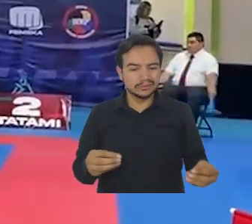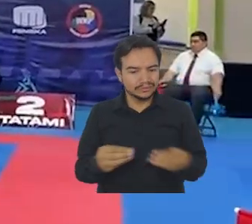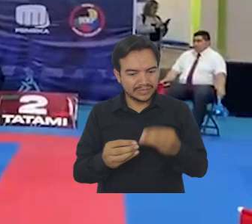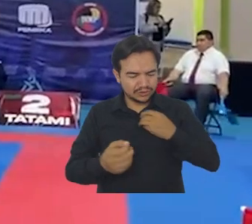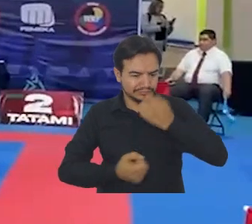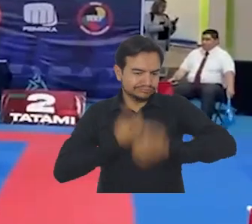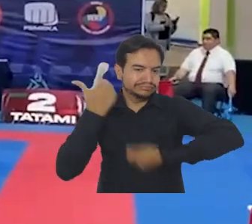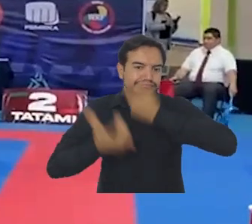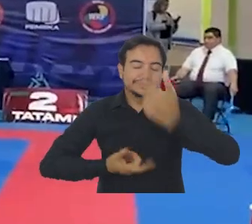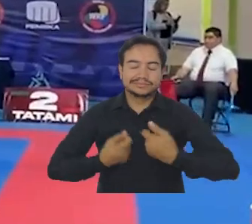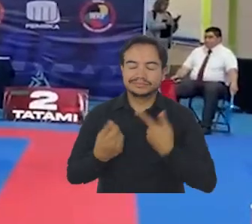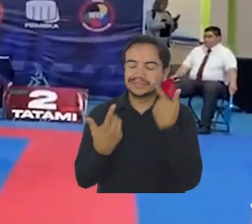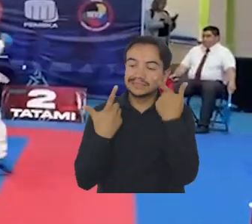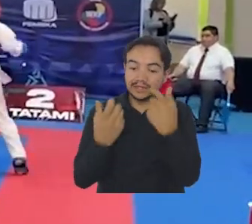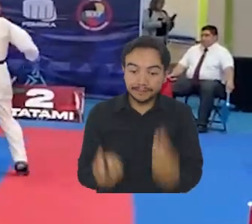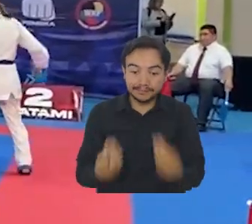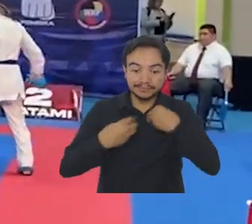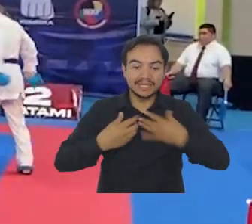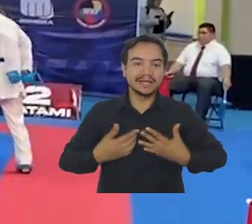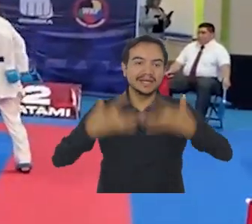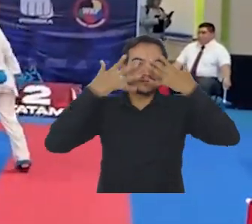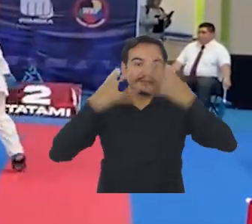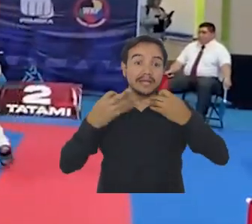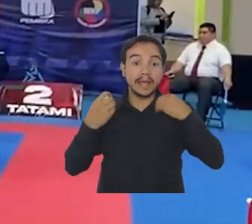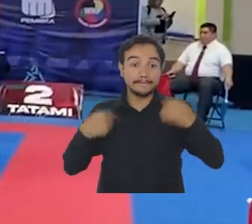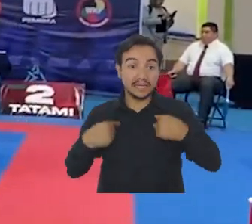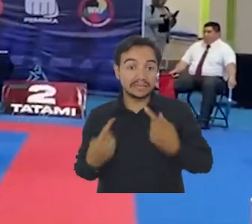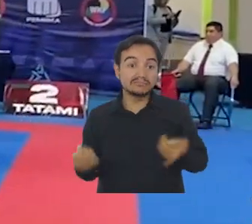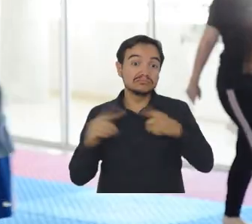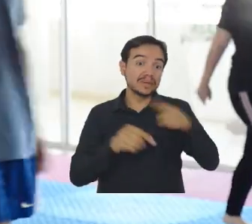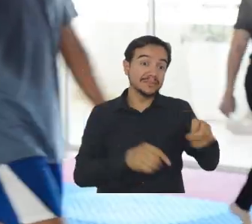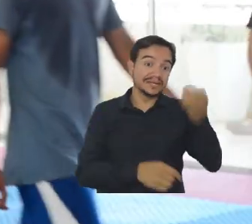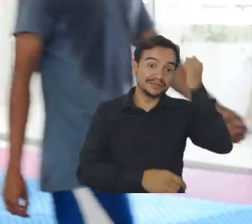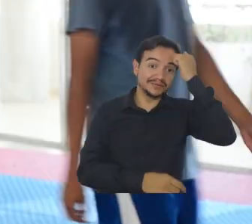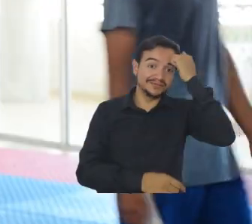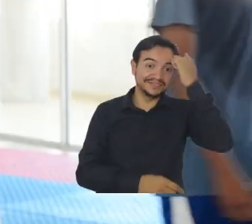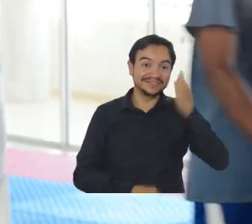Dar lo mejor fue muy gratificante para mi entrenadora y para mí.